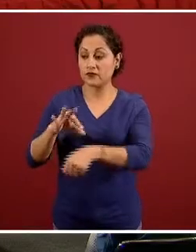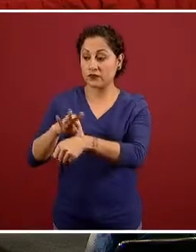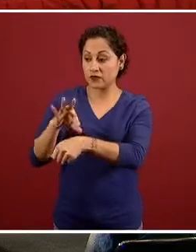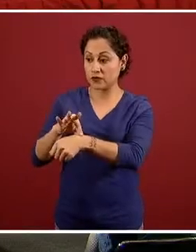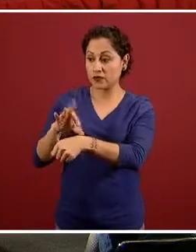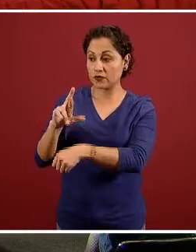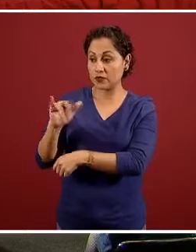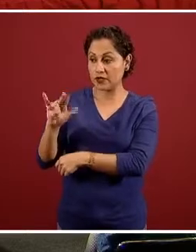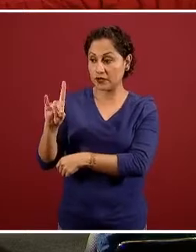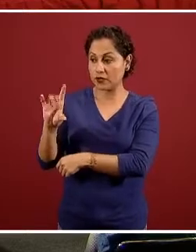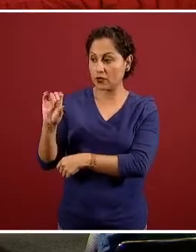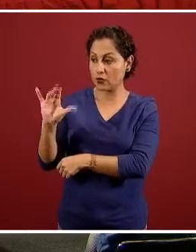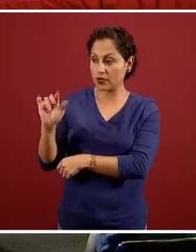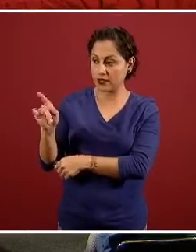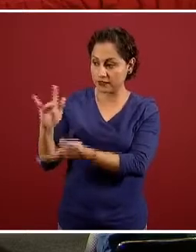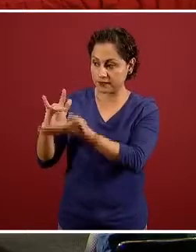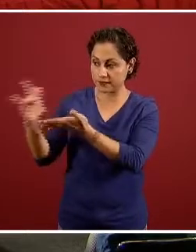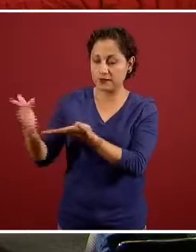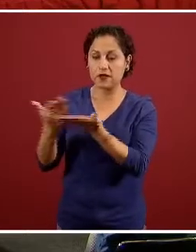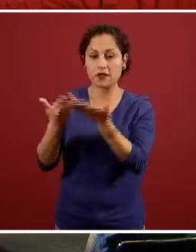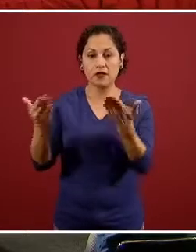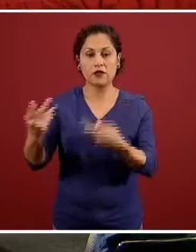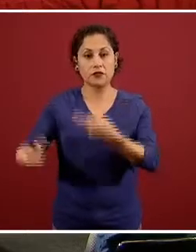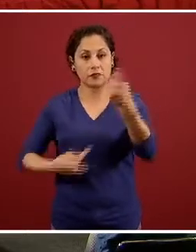a preguntas y respuestas. Usted